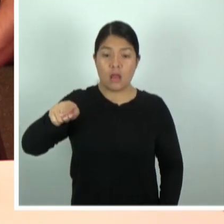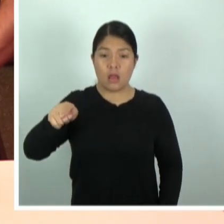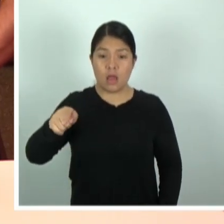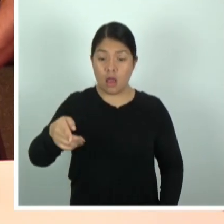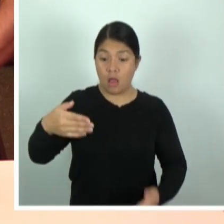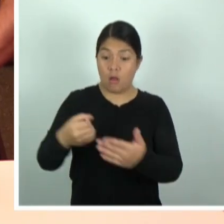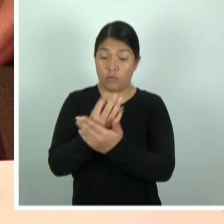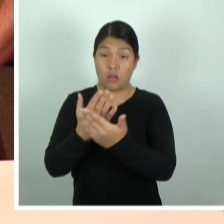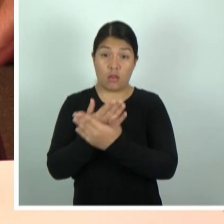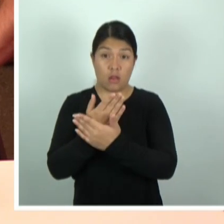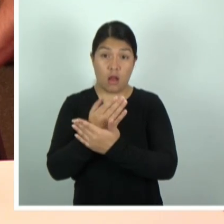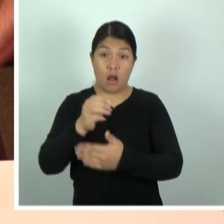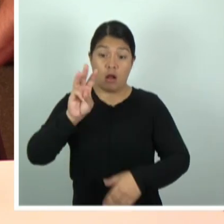Hades